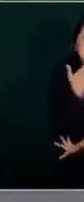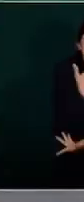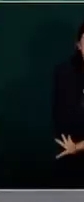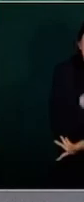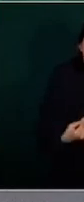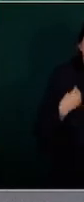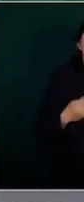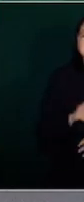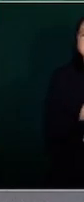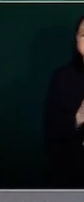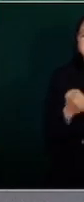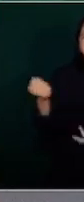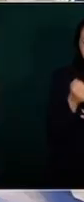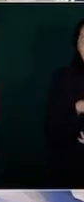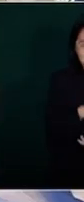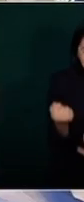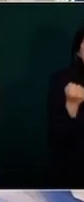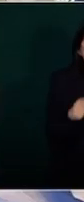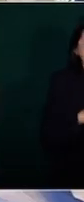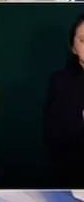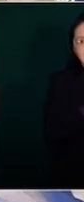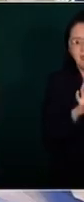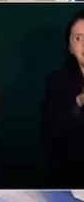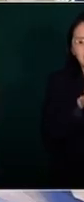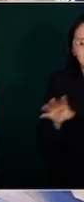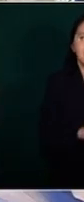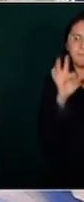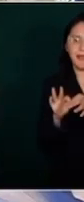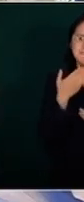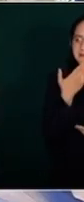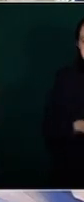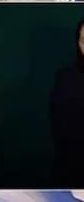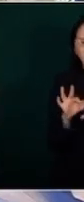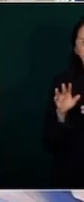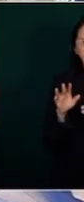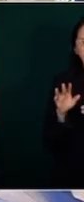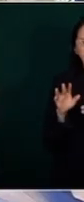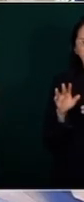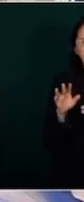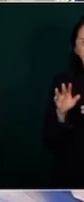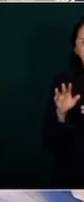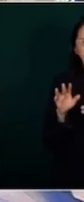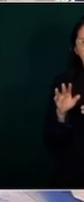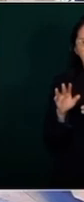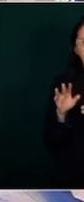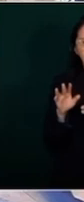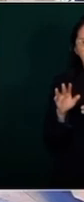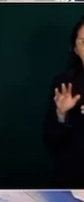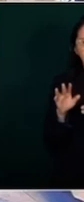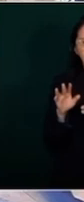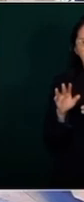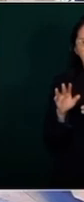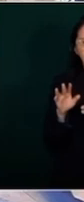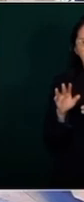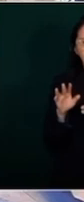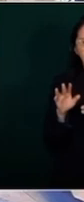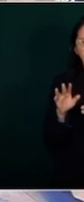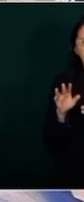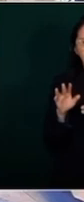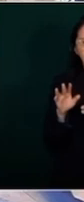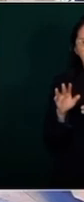si hay crecimiento económico en esta cantidad ya ven lo que dice que la inversión privada